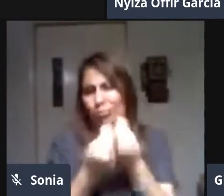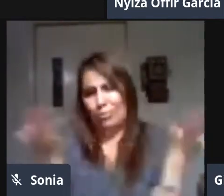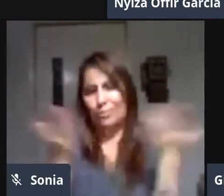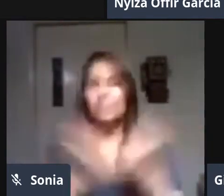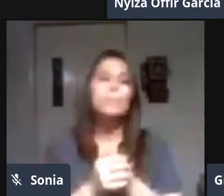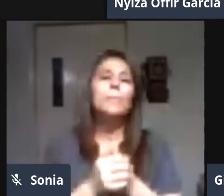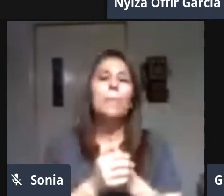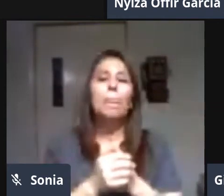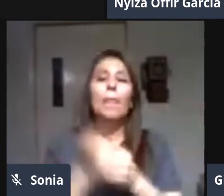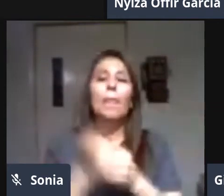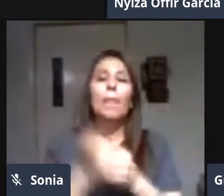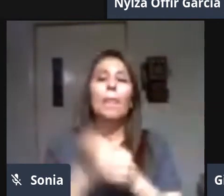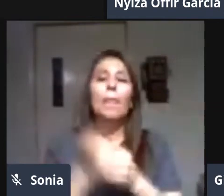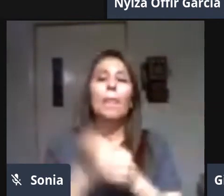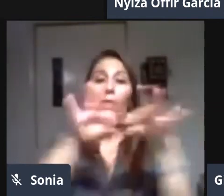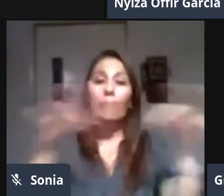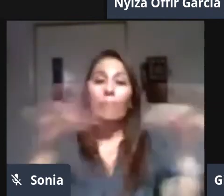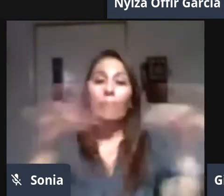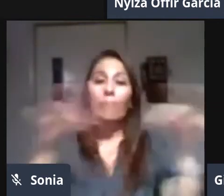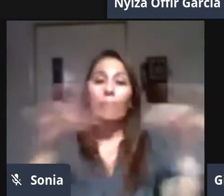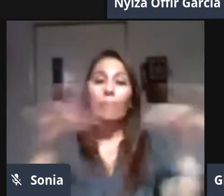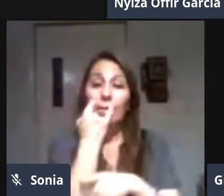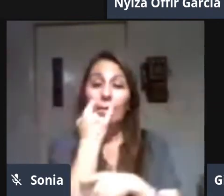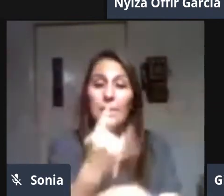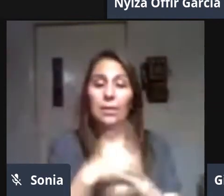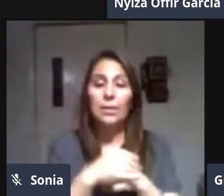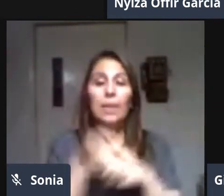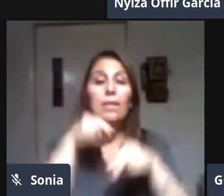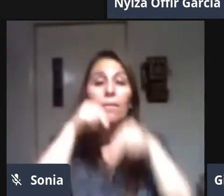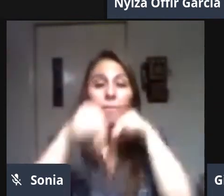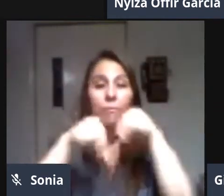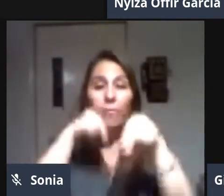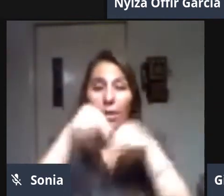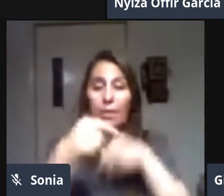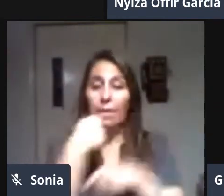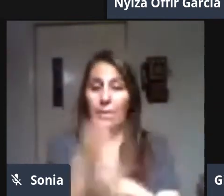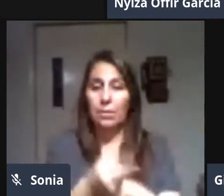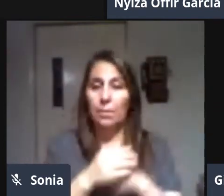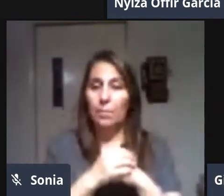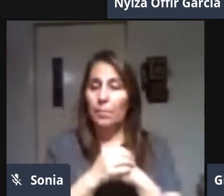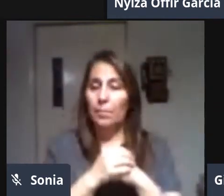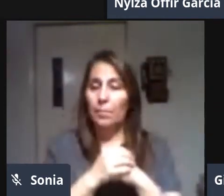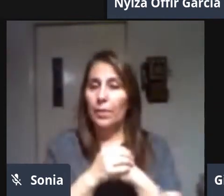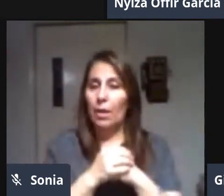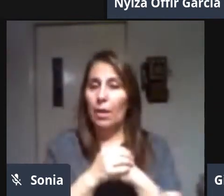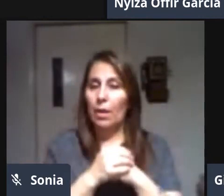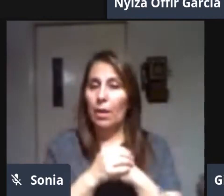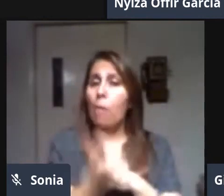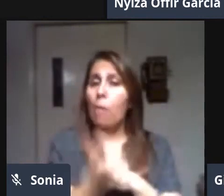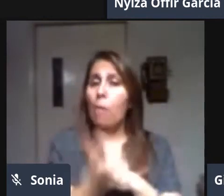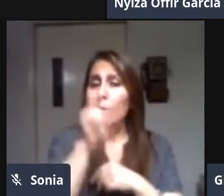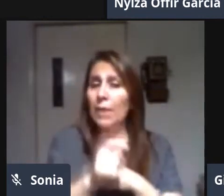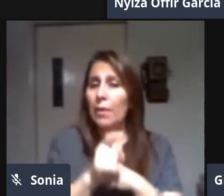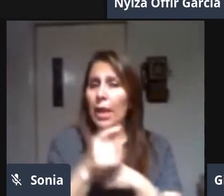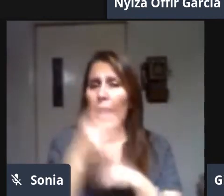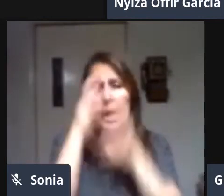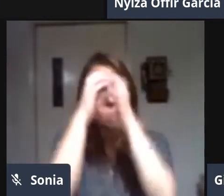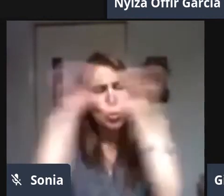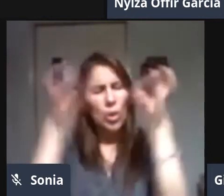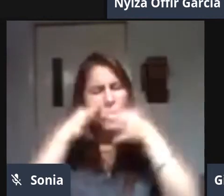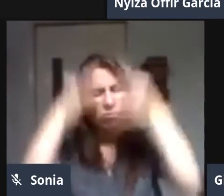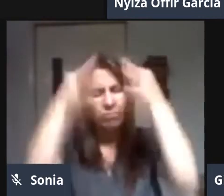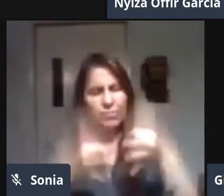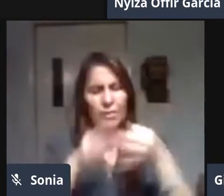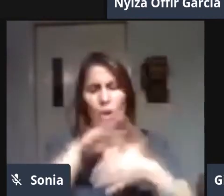bien interesante precisamente de freire que decía este debe ser el sueño legítimo de todo autor de ser